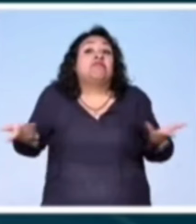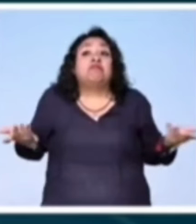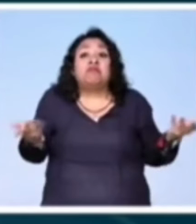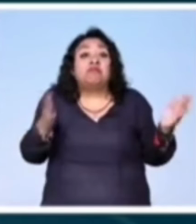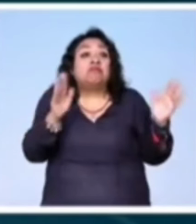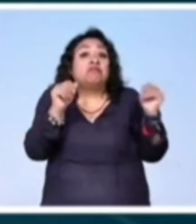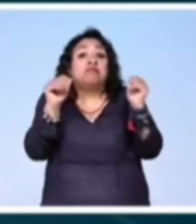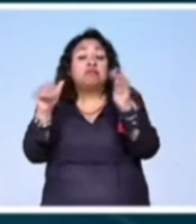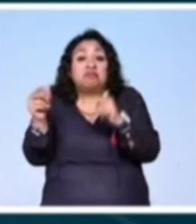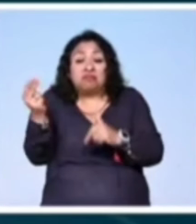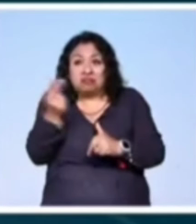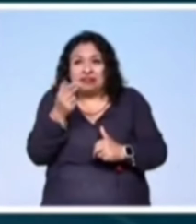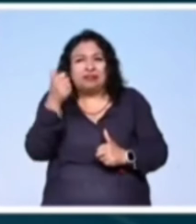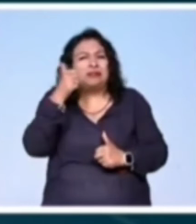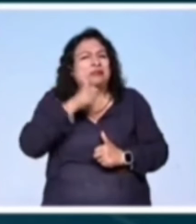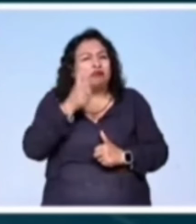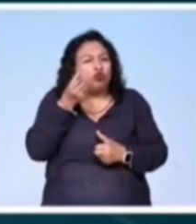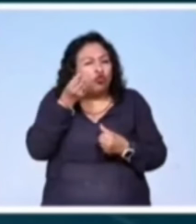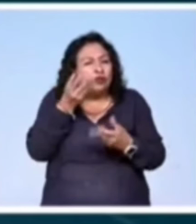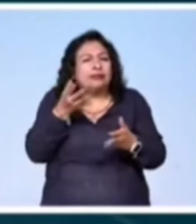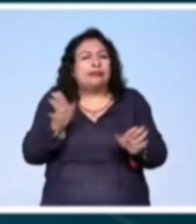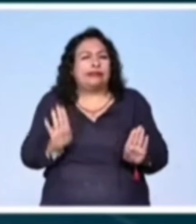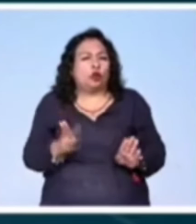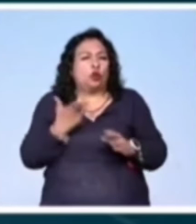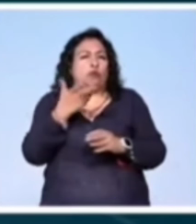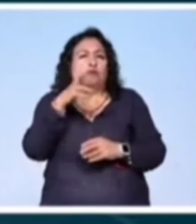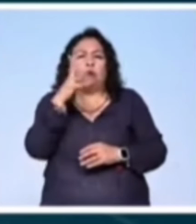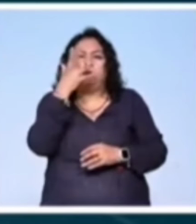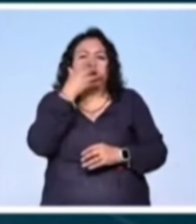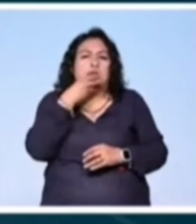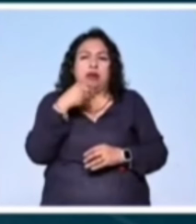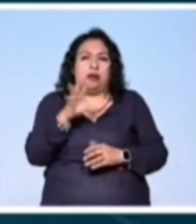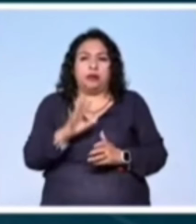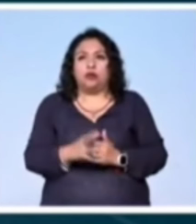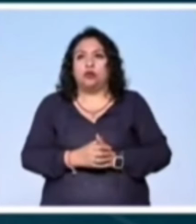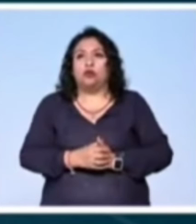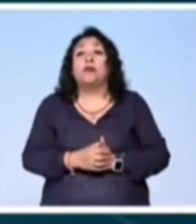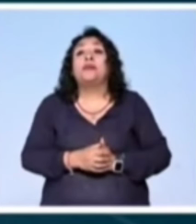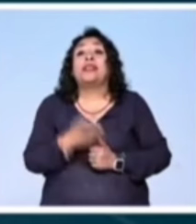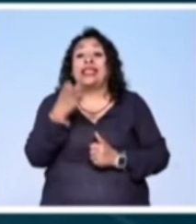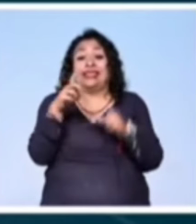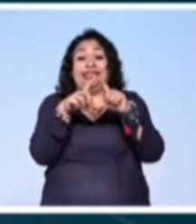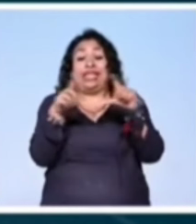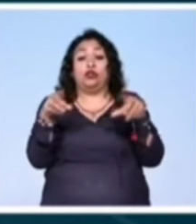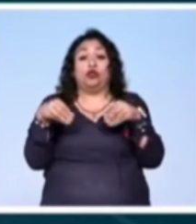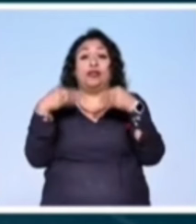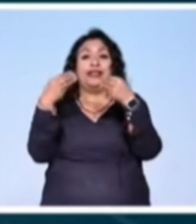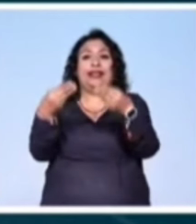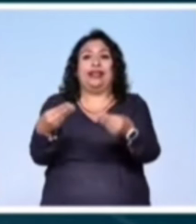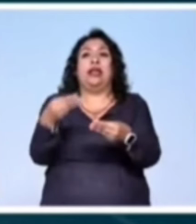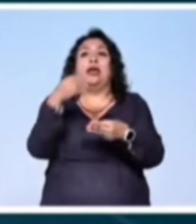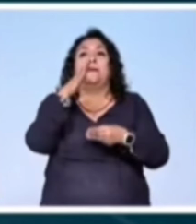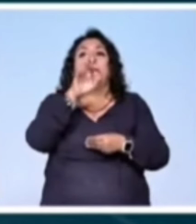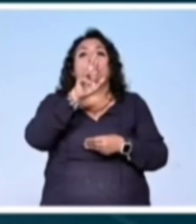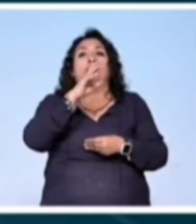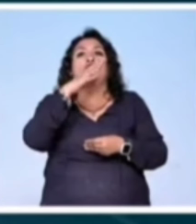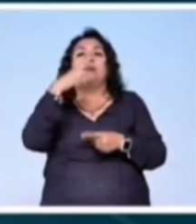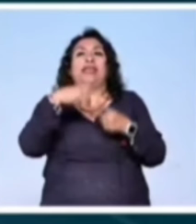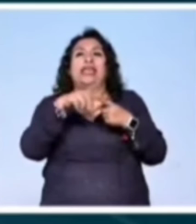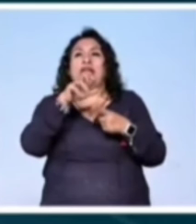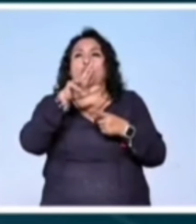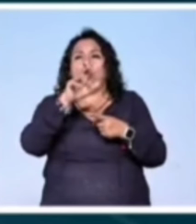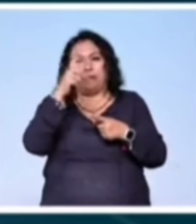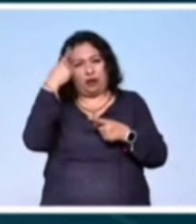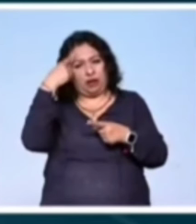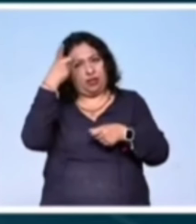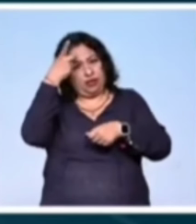ir despidiendo. Pero siempre le aporta un toque de humor maravilloso. Este texto le fue entregado a Boris Schoeman por Aurora Cano para